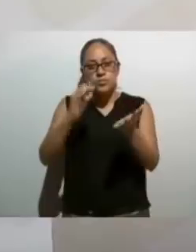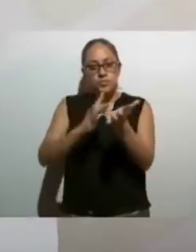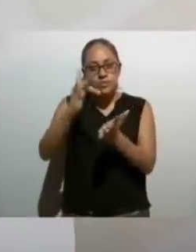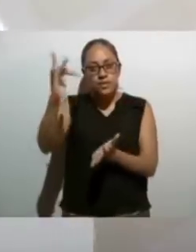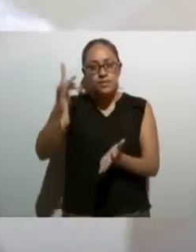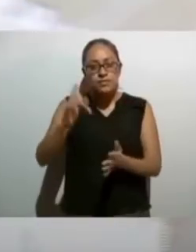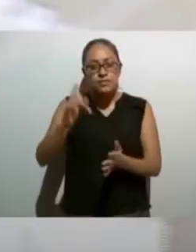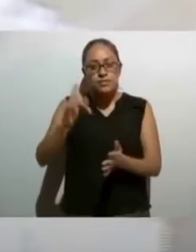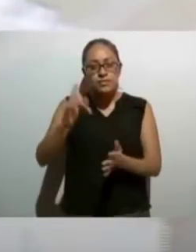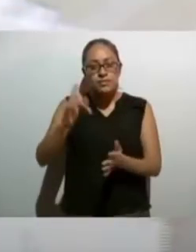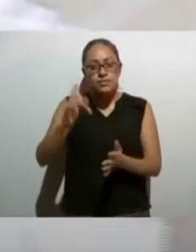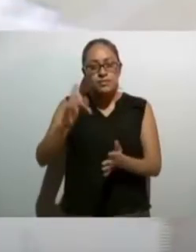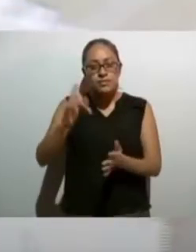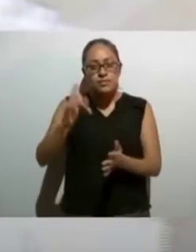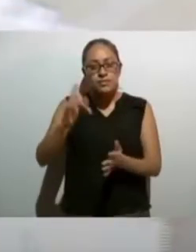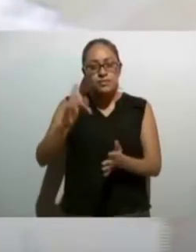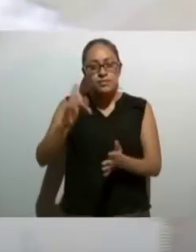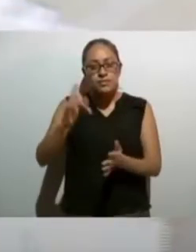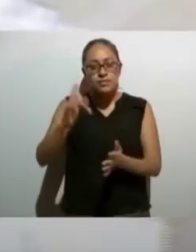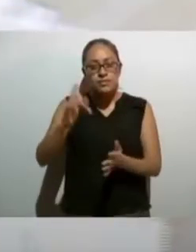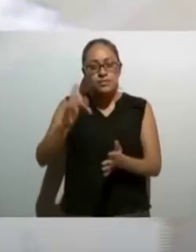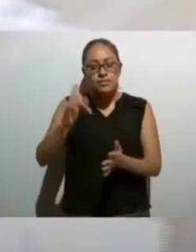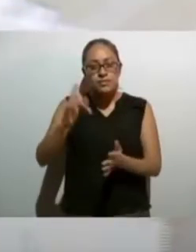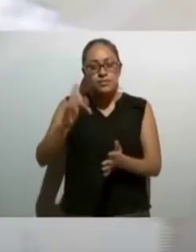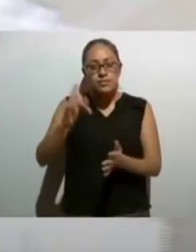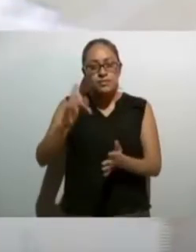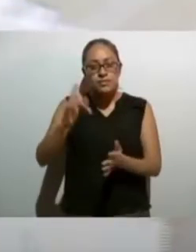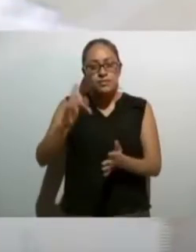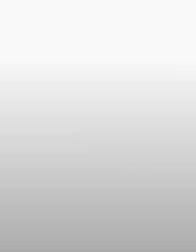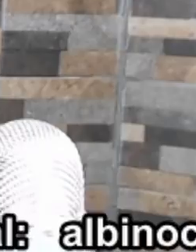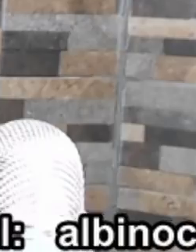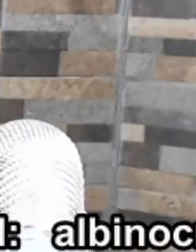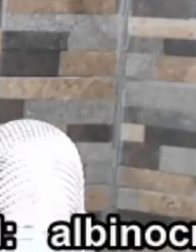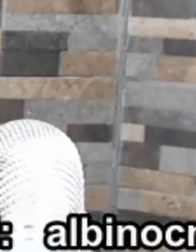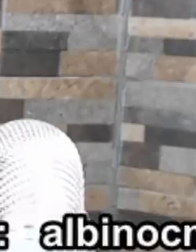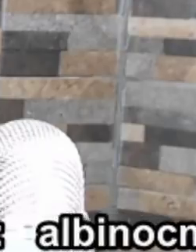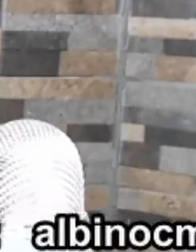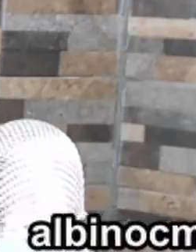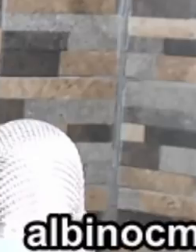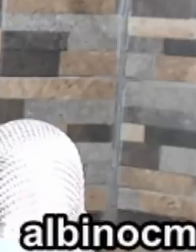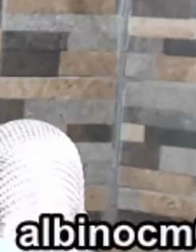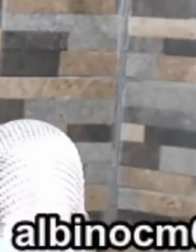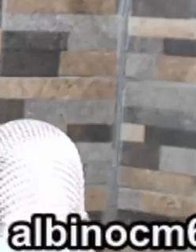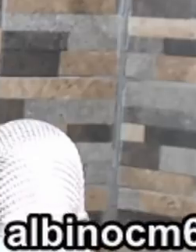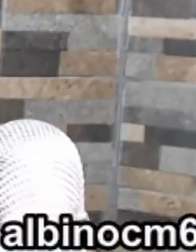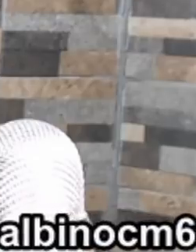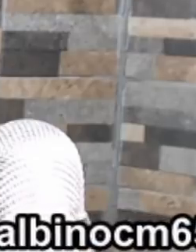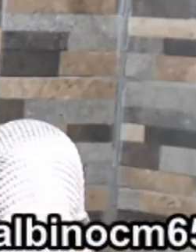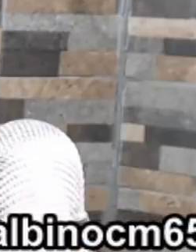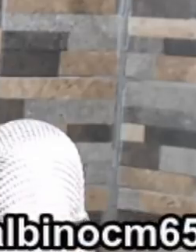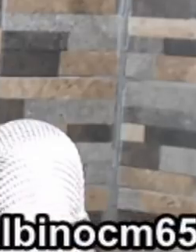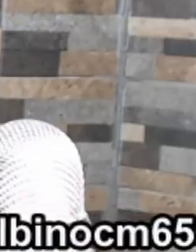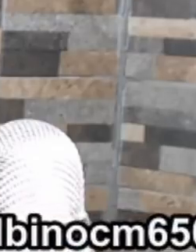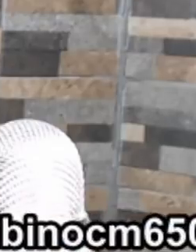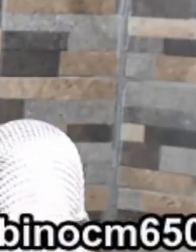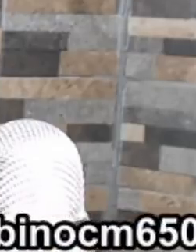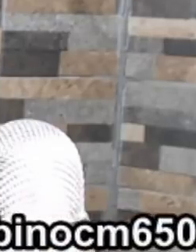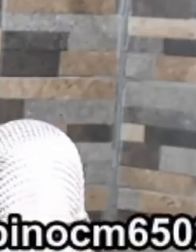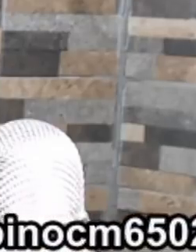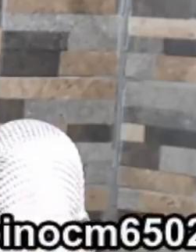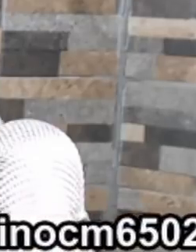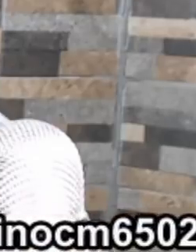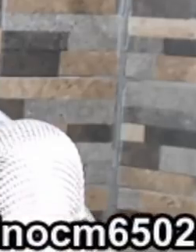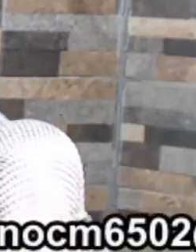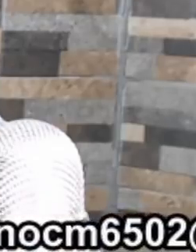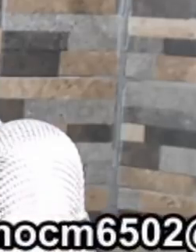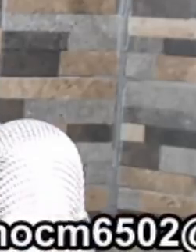gracias. A ver si les quedó claro el tema de que la cuarta transformación va, aunque no